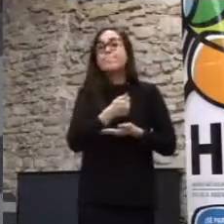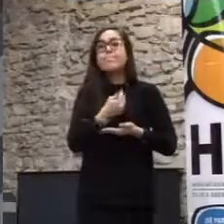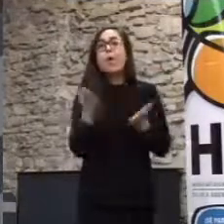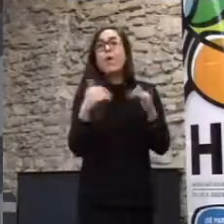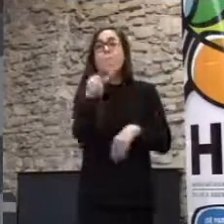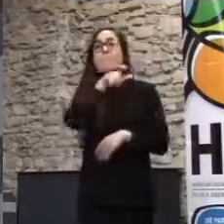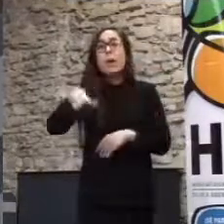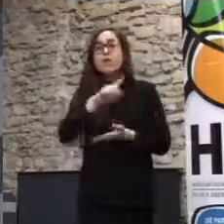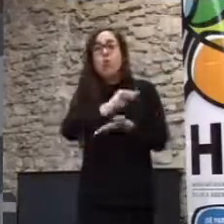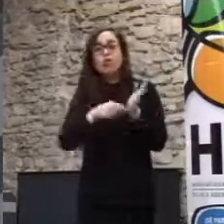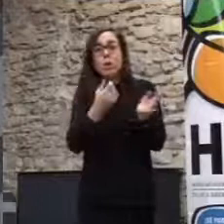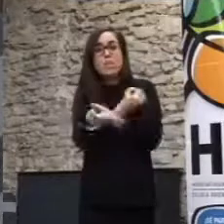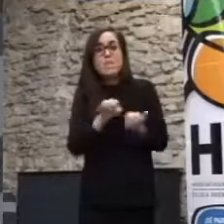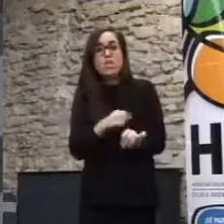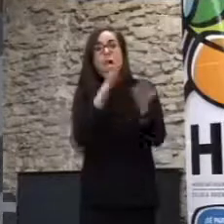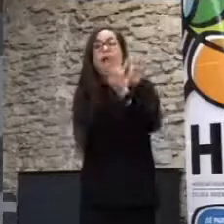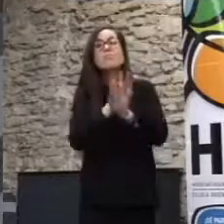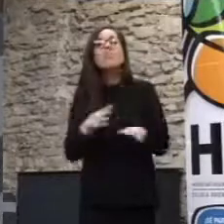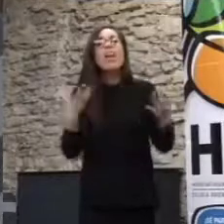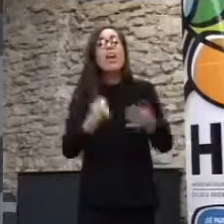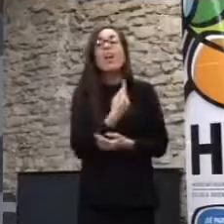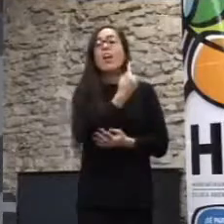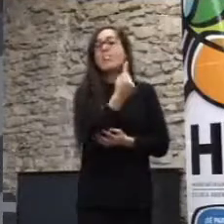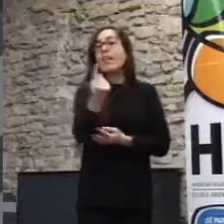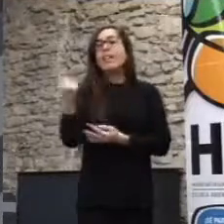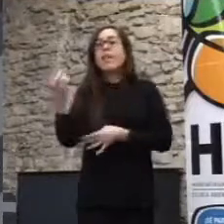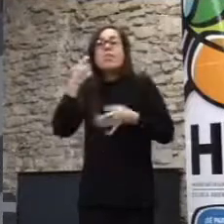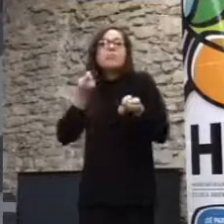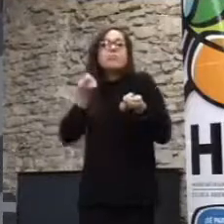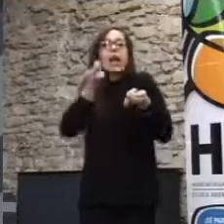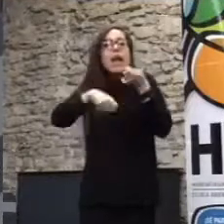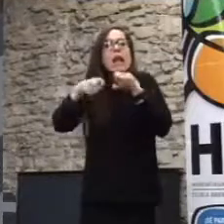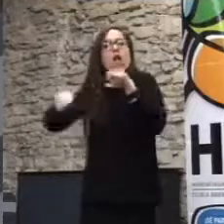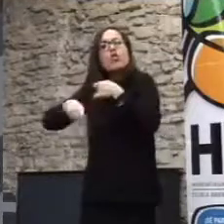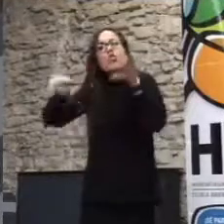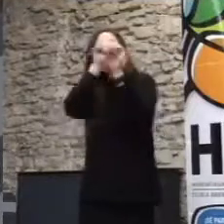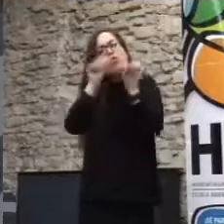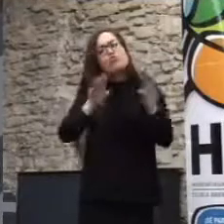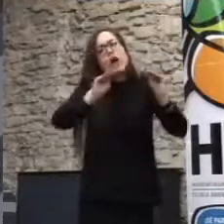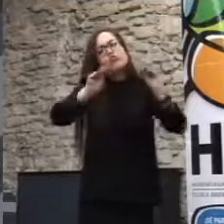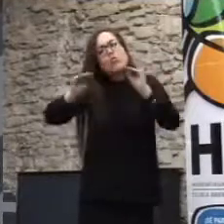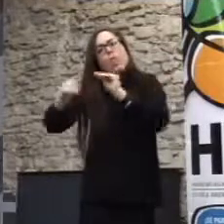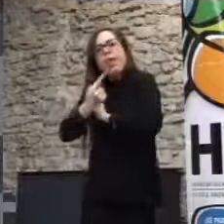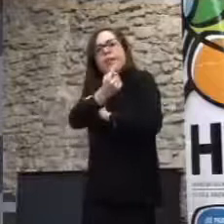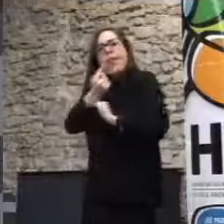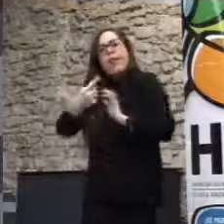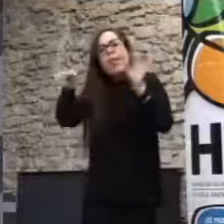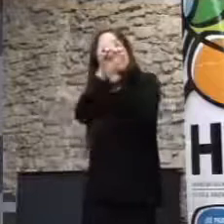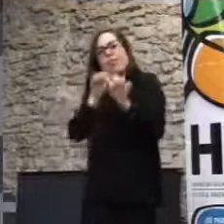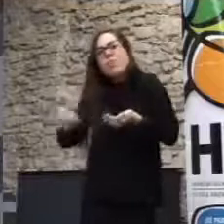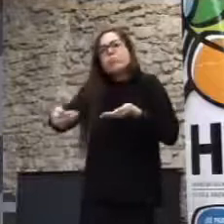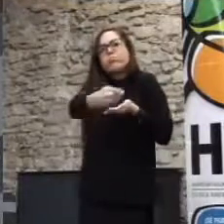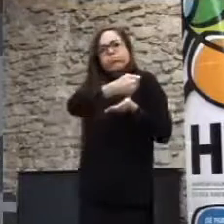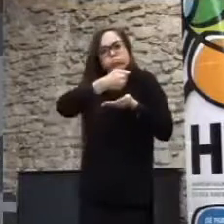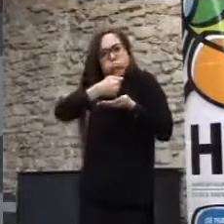bueno, los medios, cada uno busca su modelo de negocio y busca su rentabilidad allí donde, como puede encontrarla,